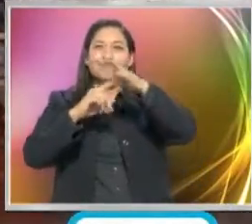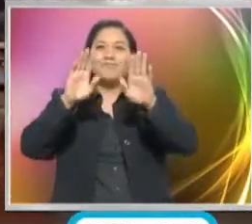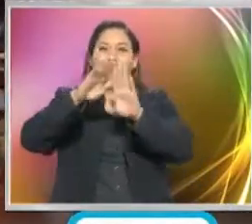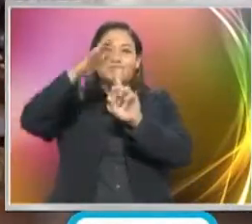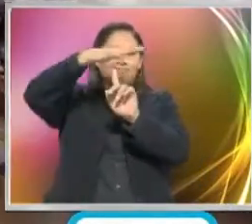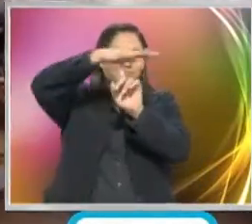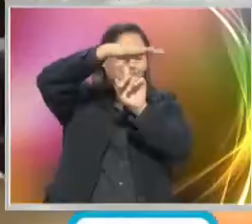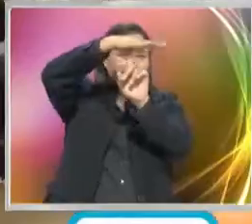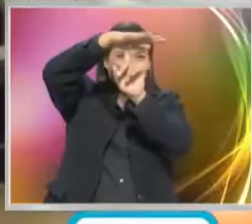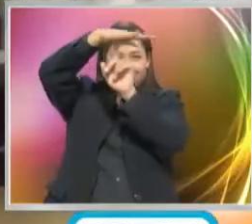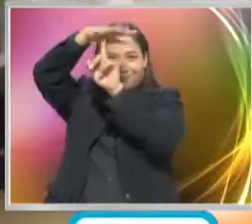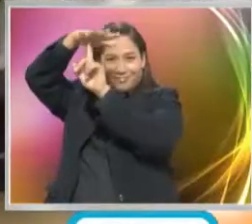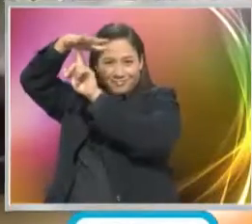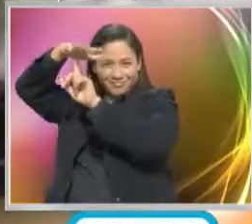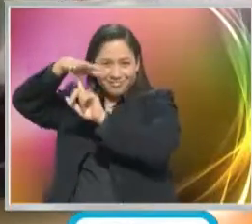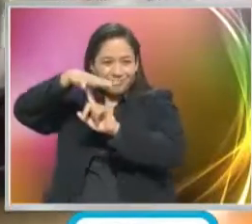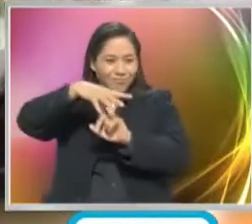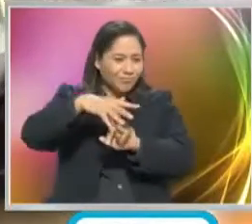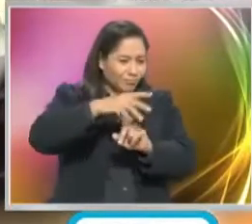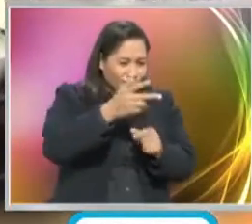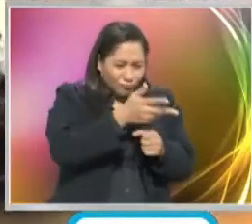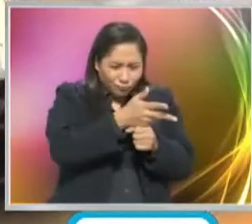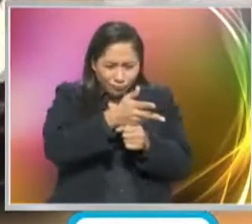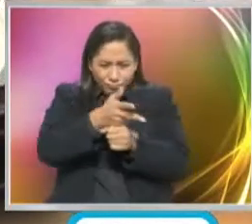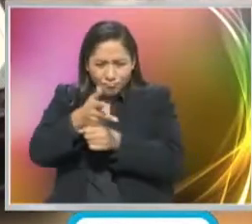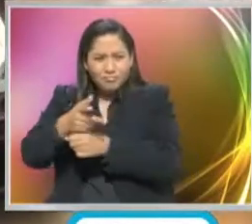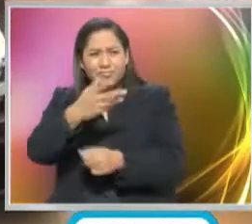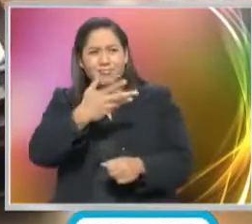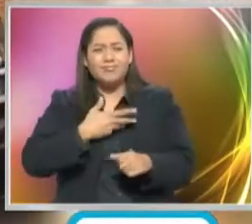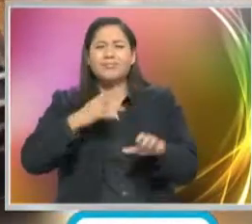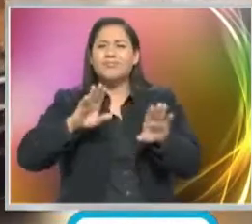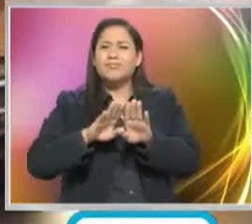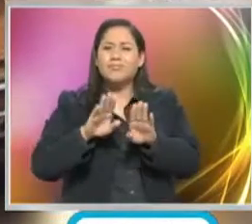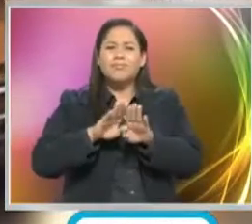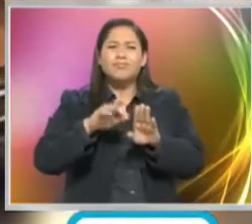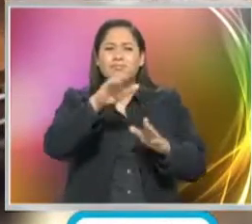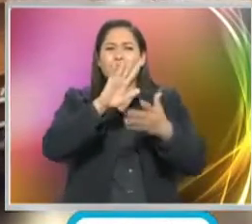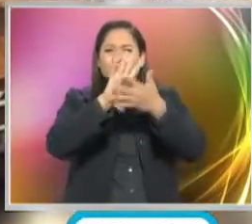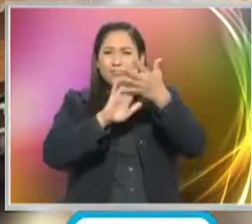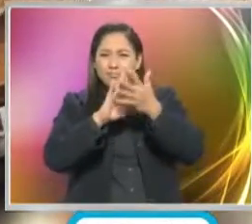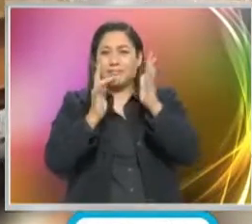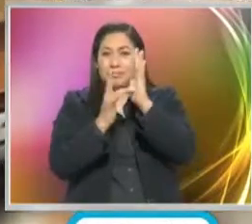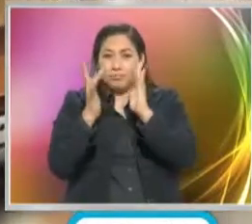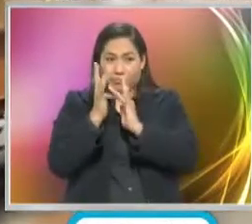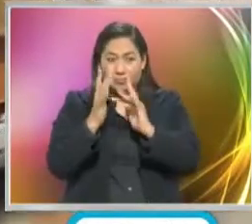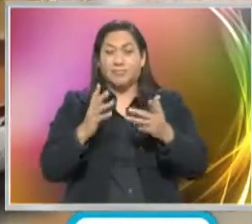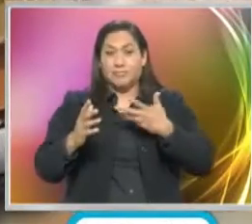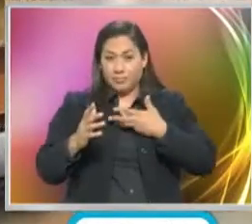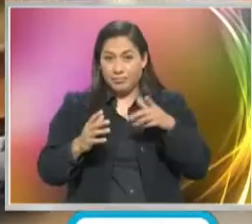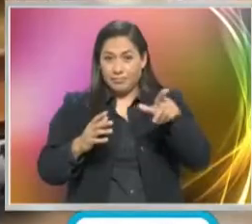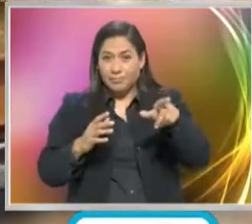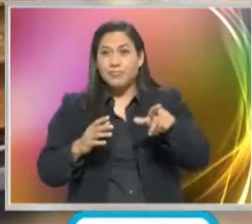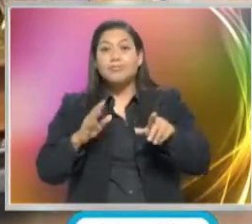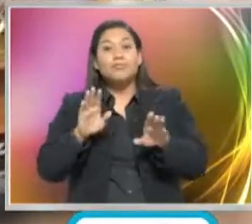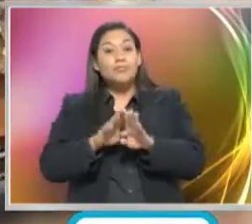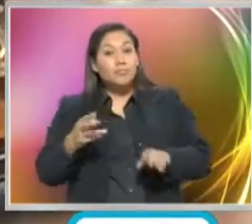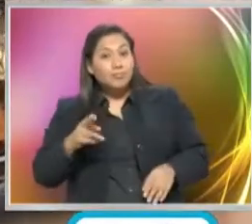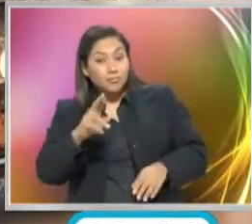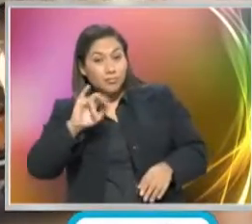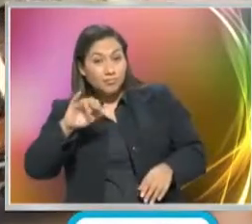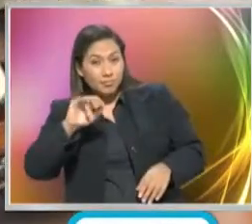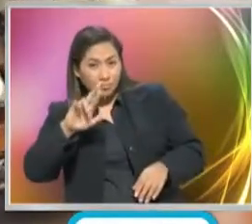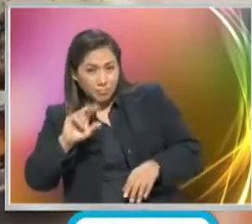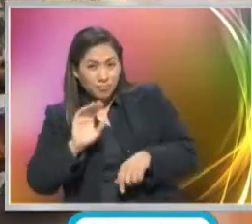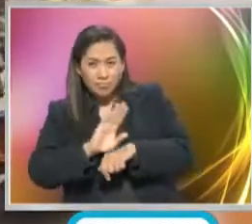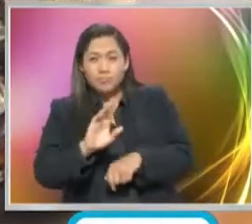dron tú. no, al dron no. Oye, vi que tiene como un corcovado, ¿no? Tiene ahí una... Sí, rep- tiene un Cristo, que... ¿Como en Río? Pues